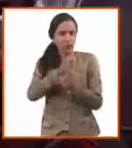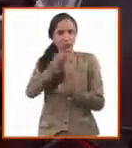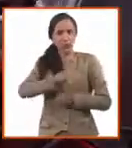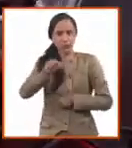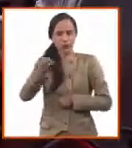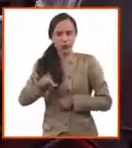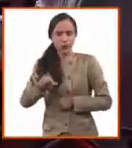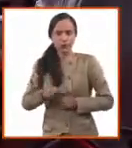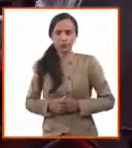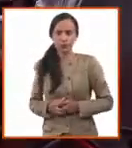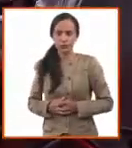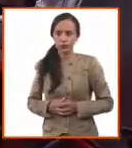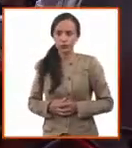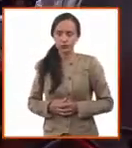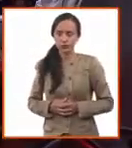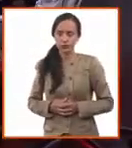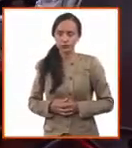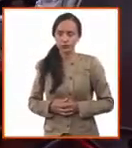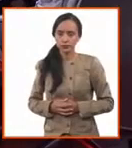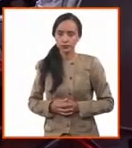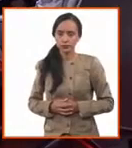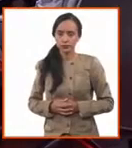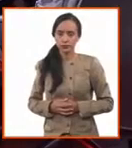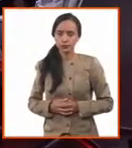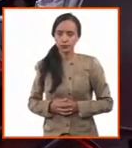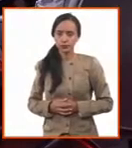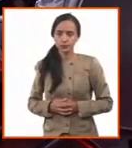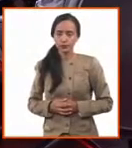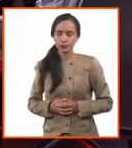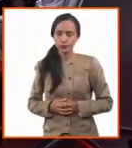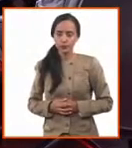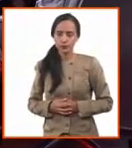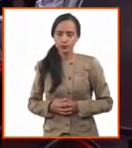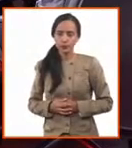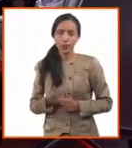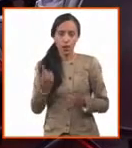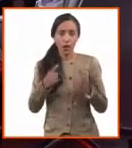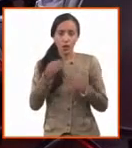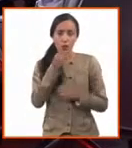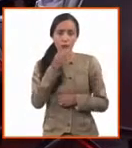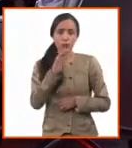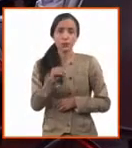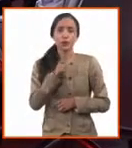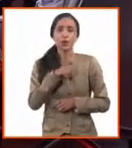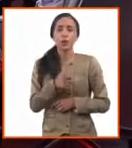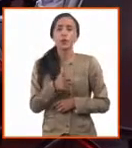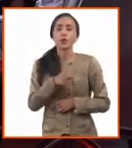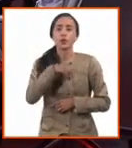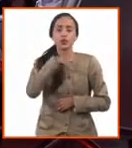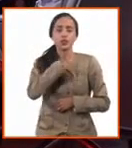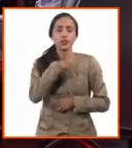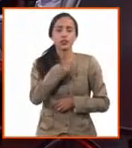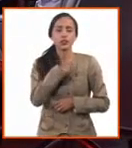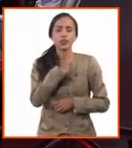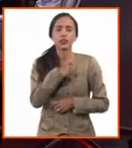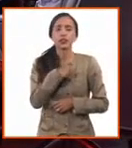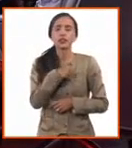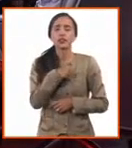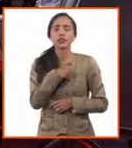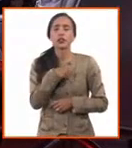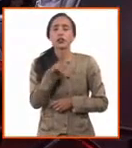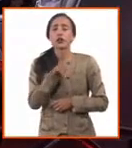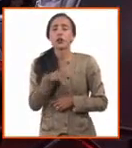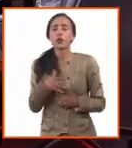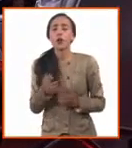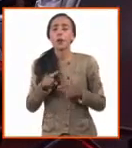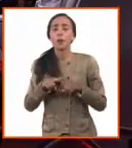indiscutiblemente hay una dinámica que podríamos discutir la idea de sentirse o superman o serlo